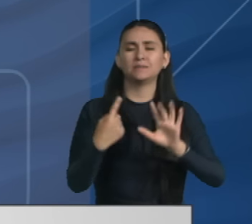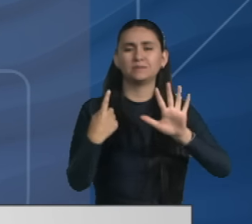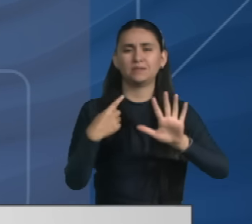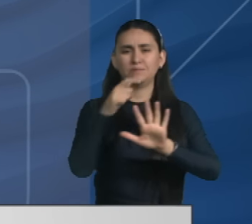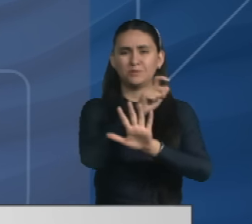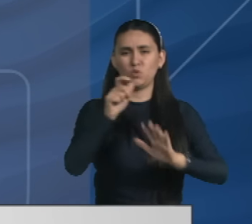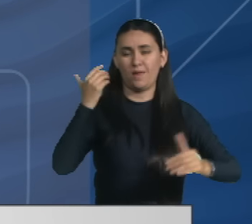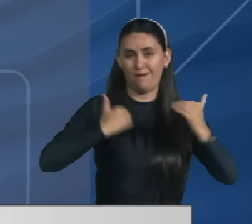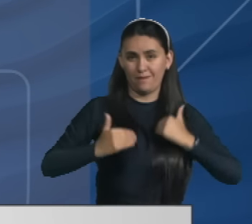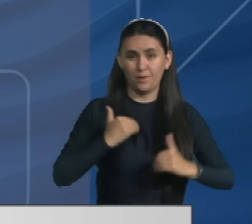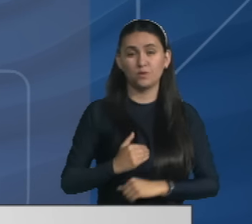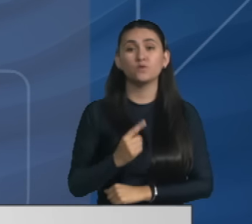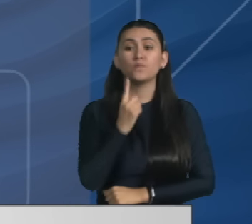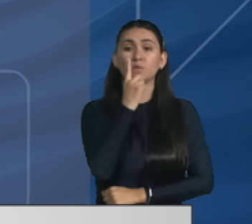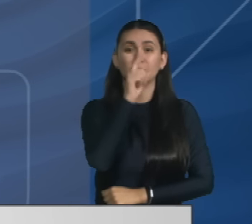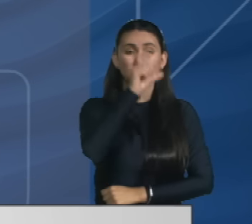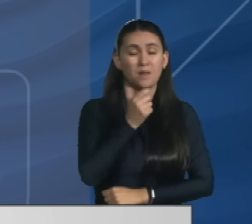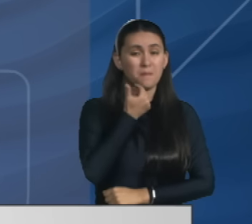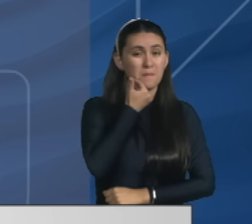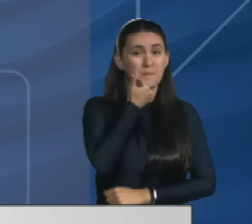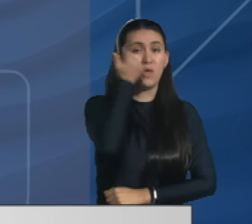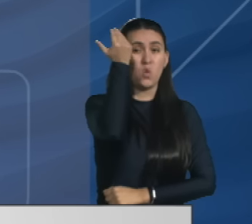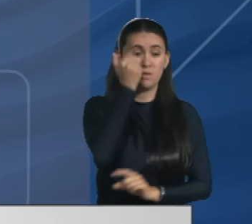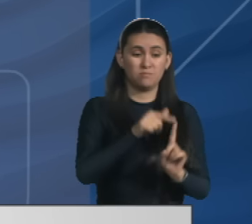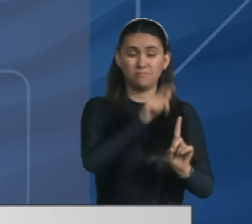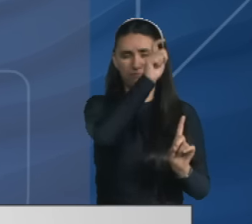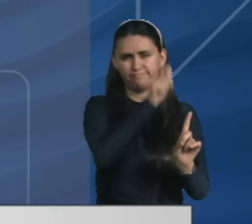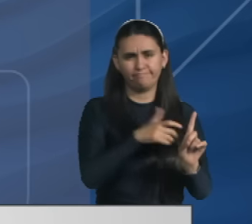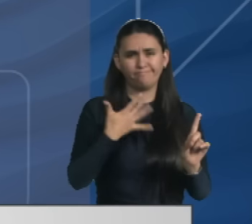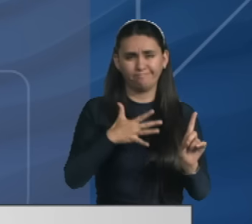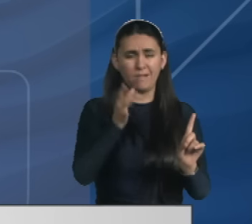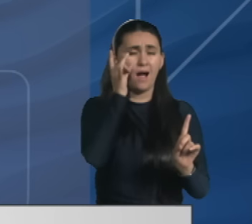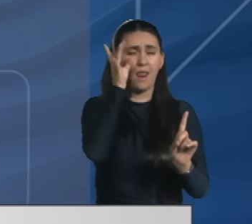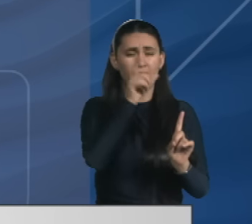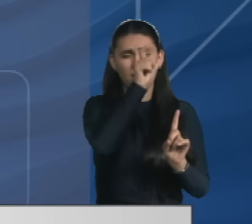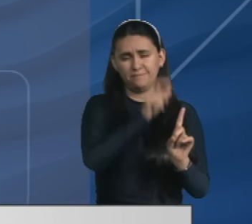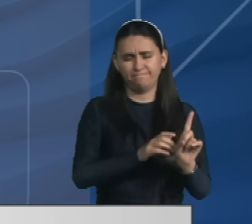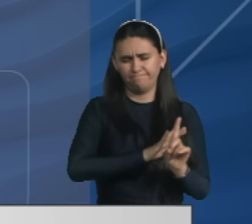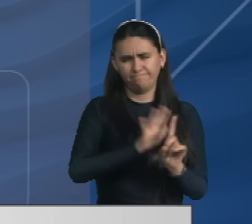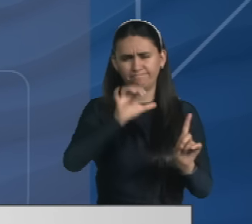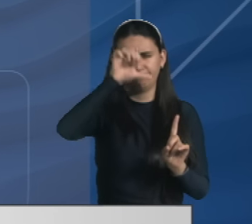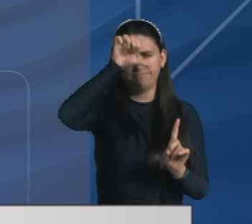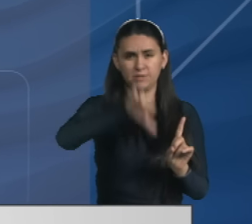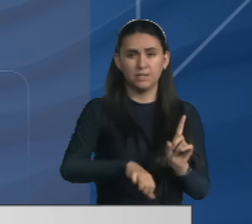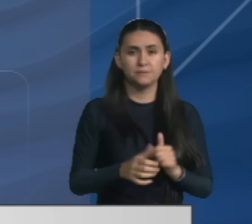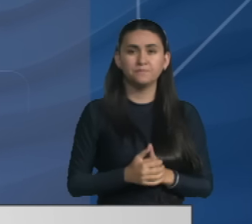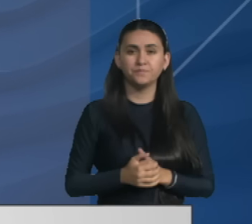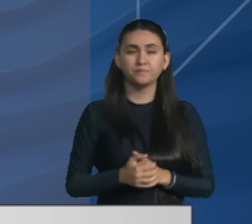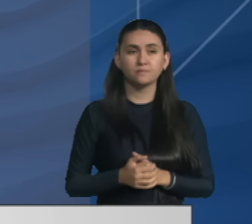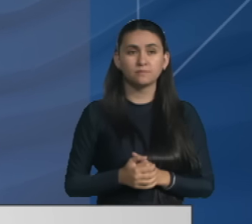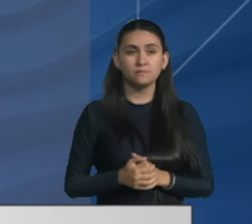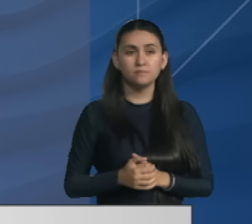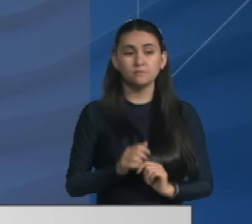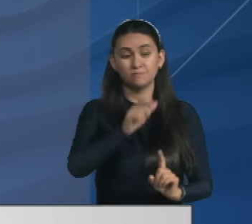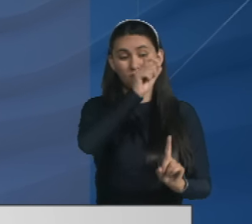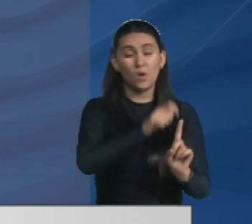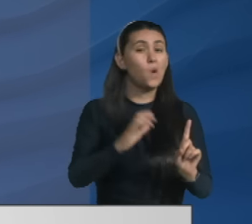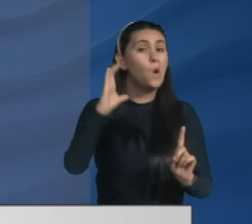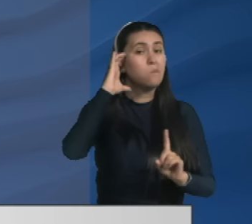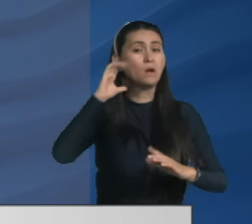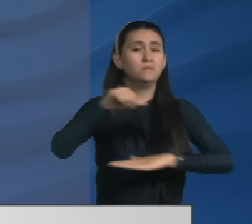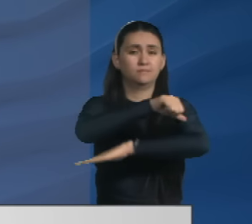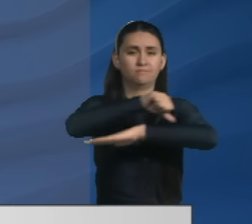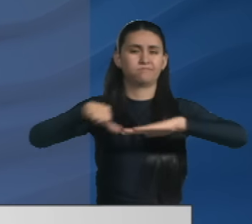personas heridas, entre ellas un adulto mayor cuyo estado de salud es crítico. La persona se encuentra en ese momento entrando al quirófano, está